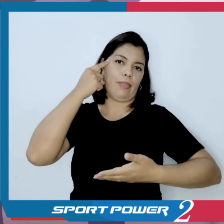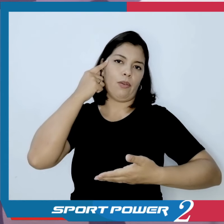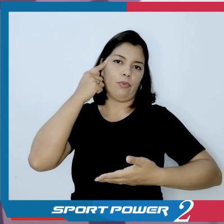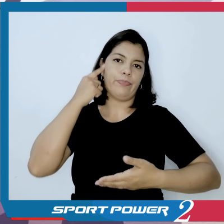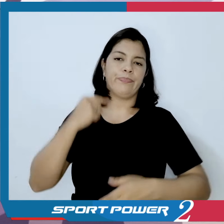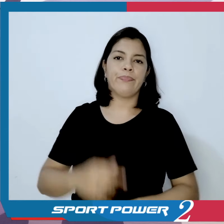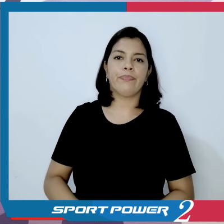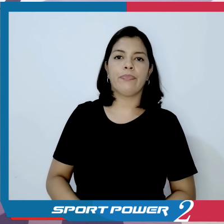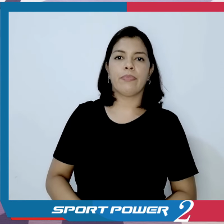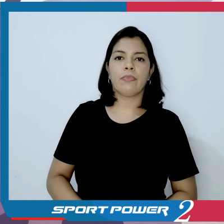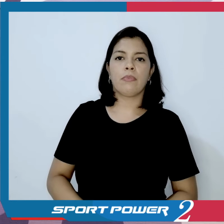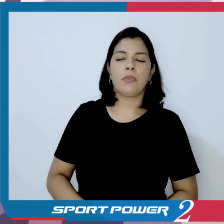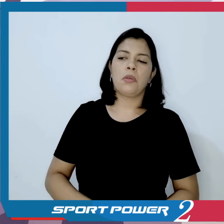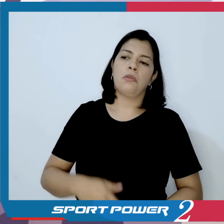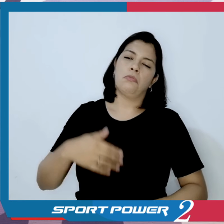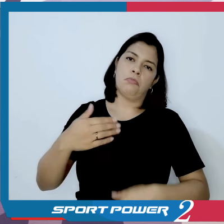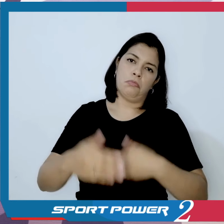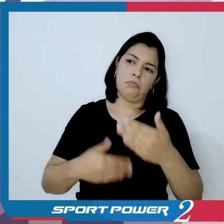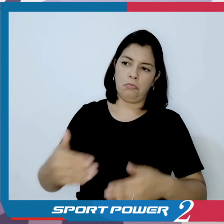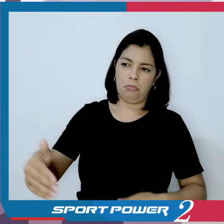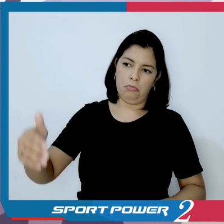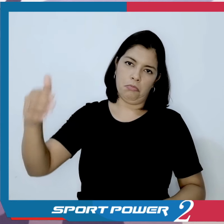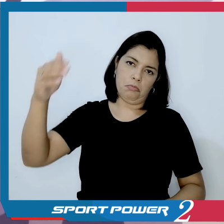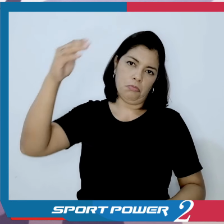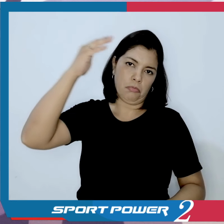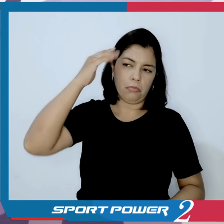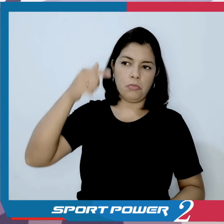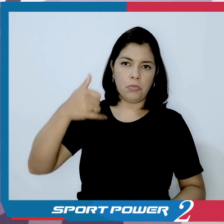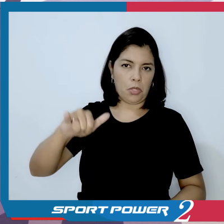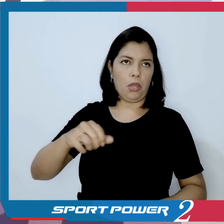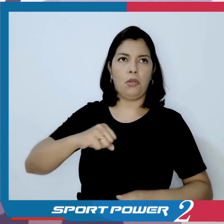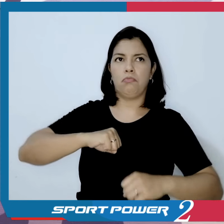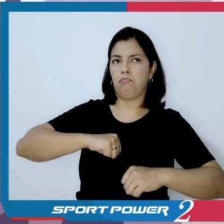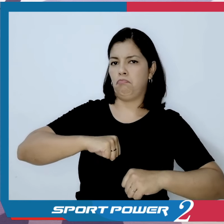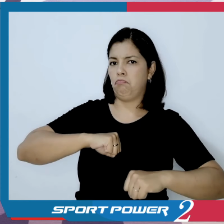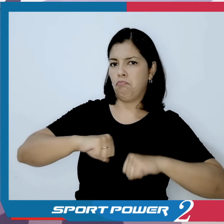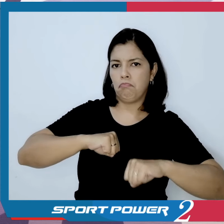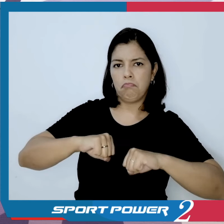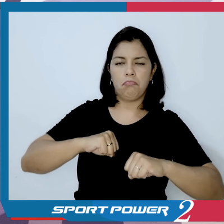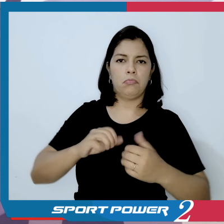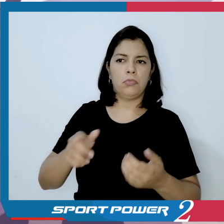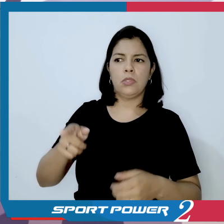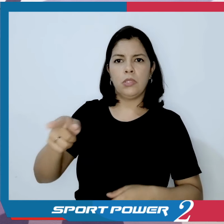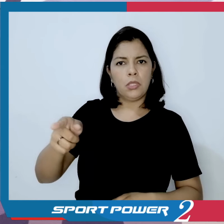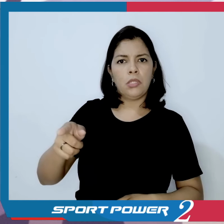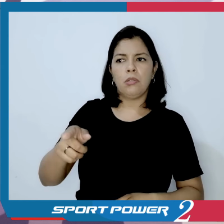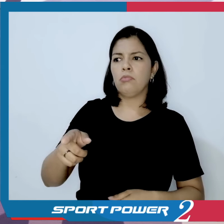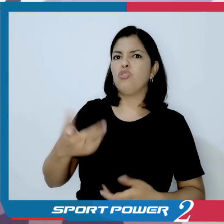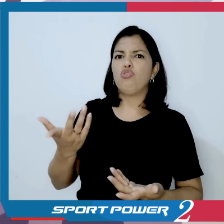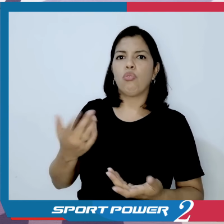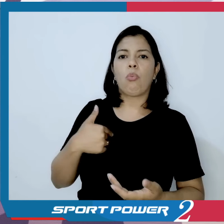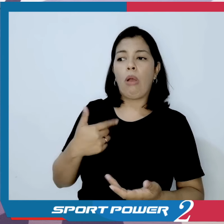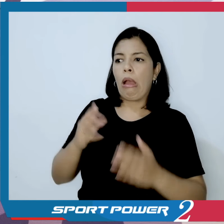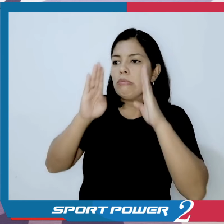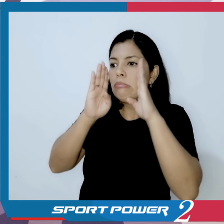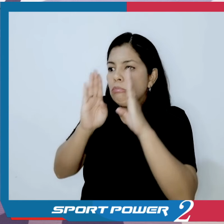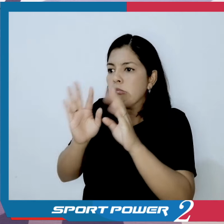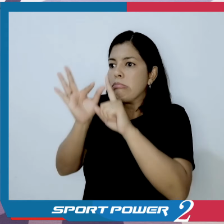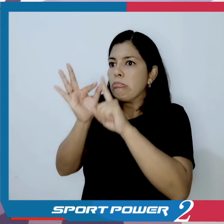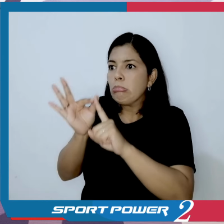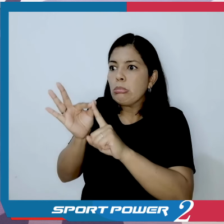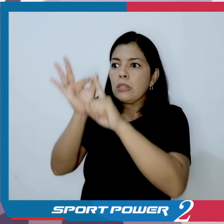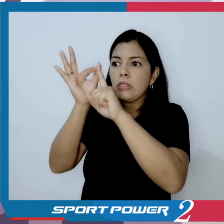Down. En el momento ya pues ya ha crecido, ya se ha apropiado de su vida. Ha sido un niño tratado